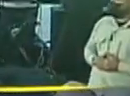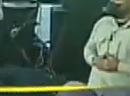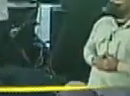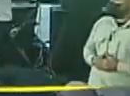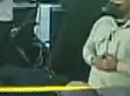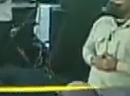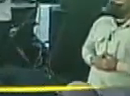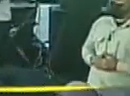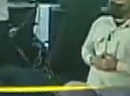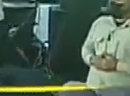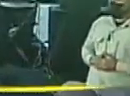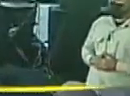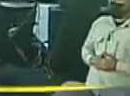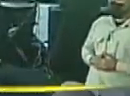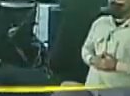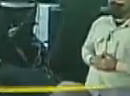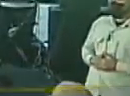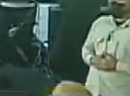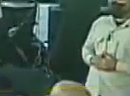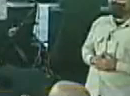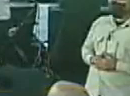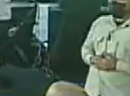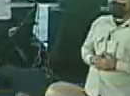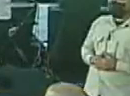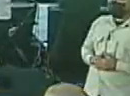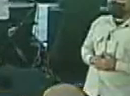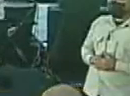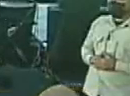¡Oh! ¡Una bulla, mi pueblo!